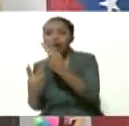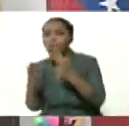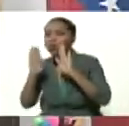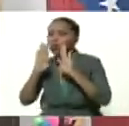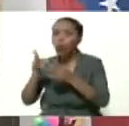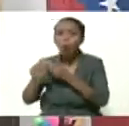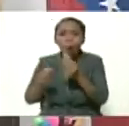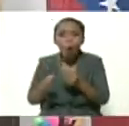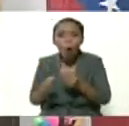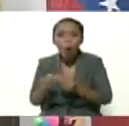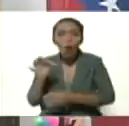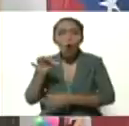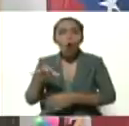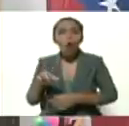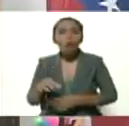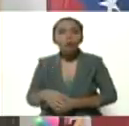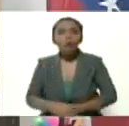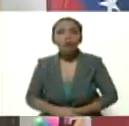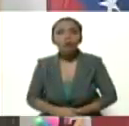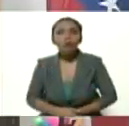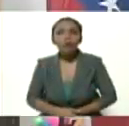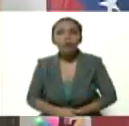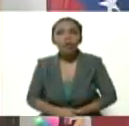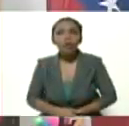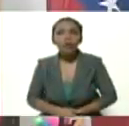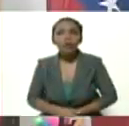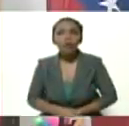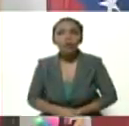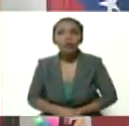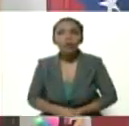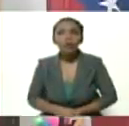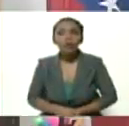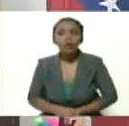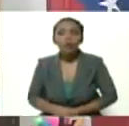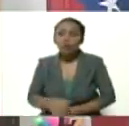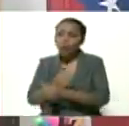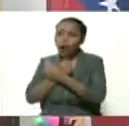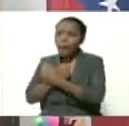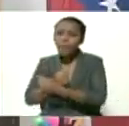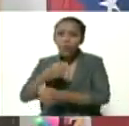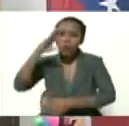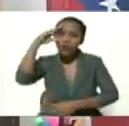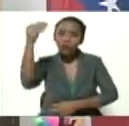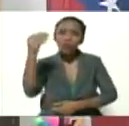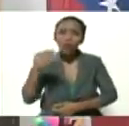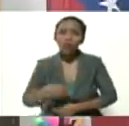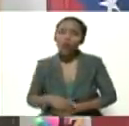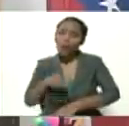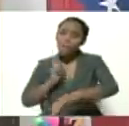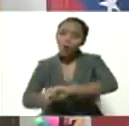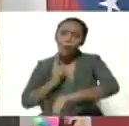como profetas del desastre, por amor de Dios, tengan un momento en la vida donde